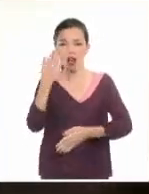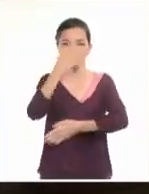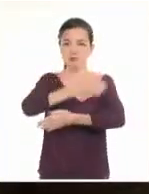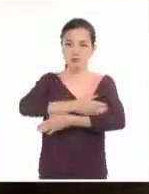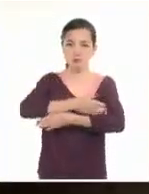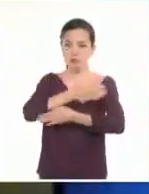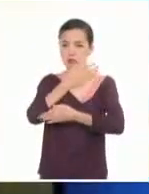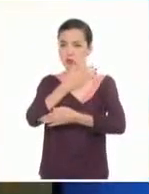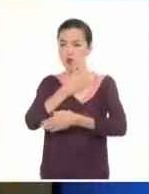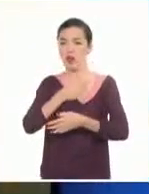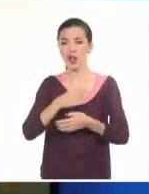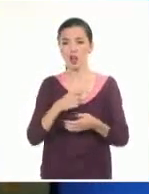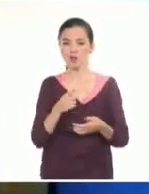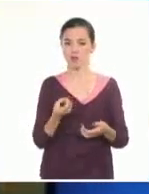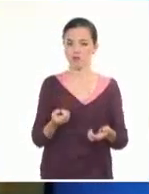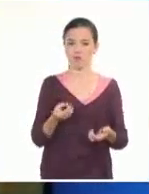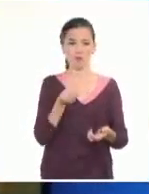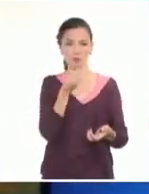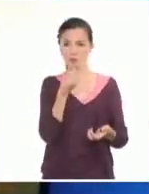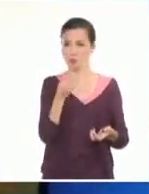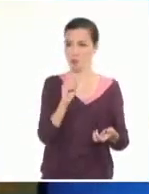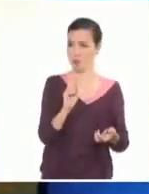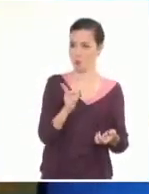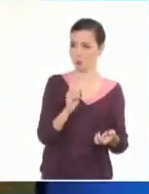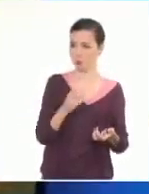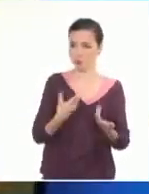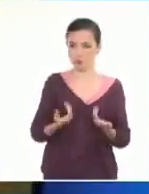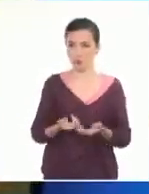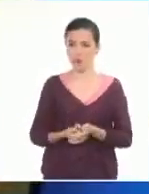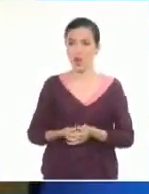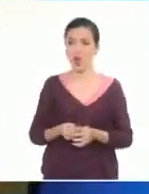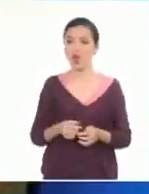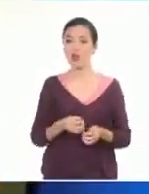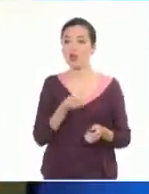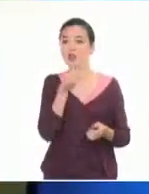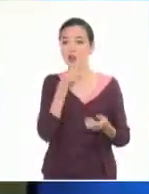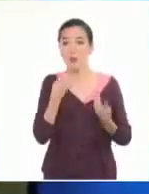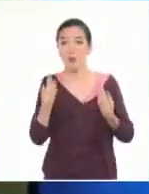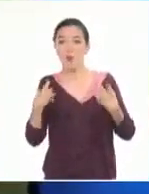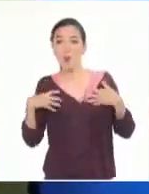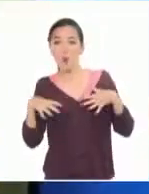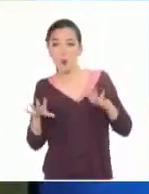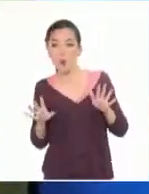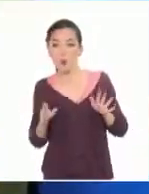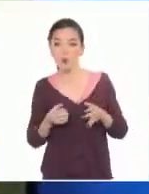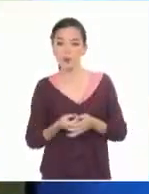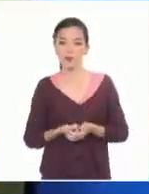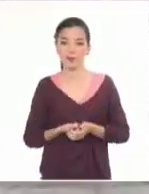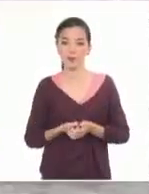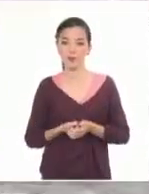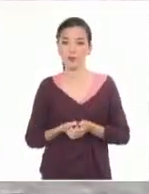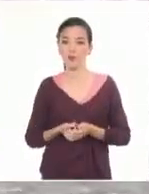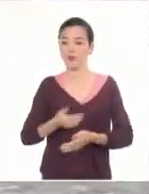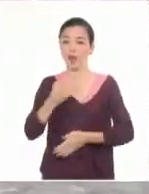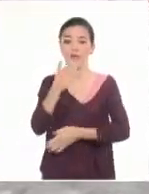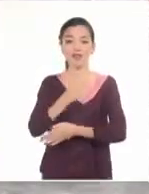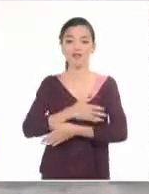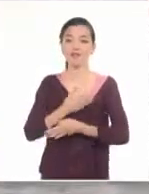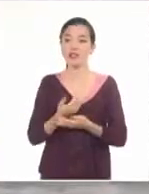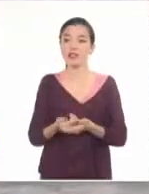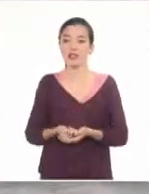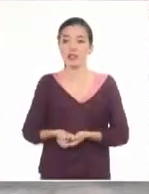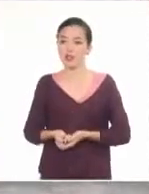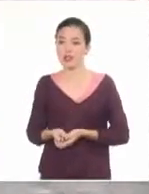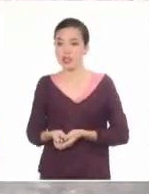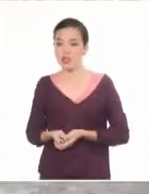esta organización. ¿Qué se logró? Que no existiera una empresa con pérdida. Mantener a